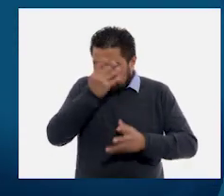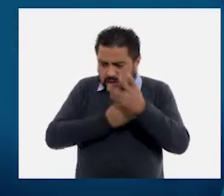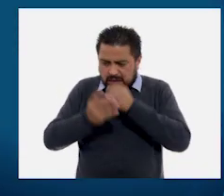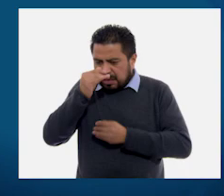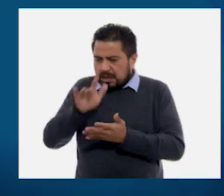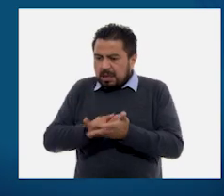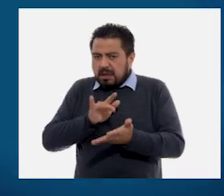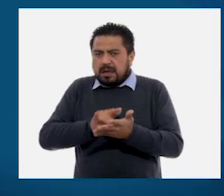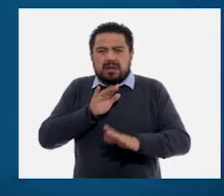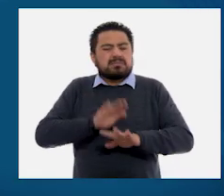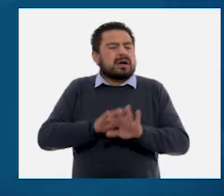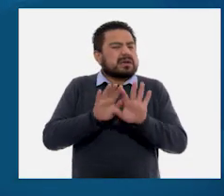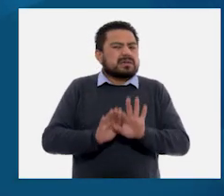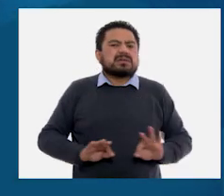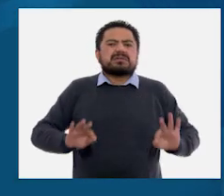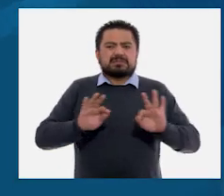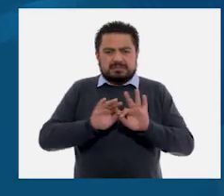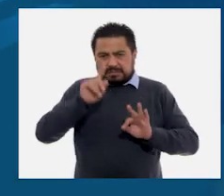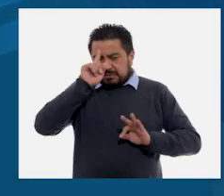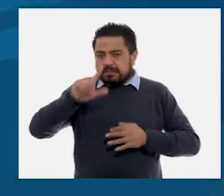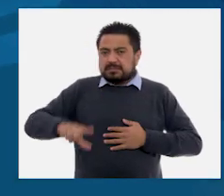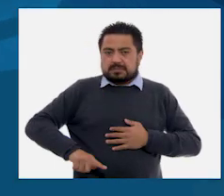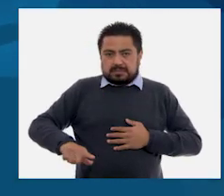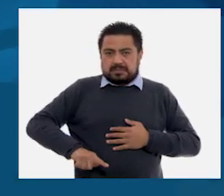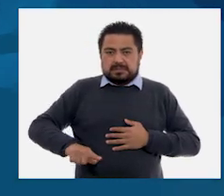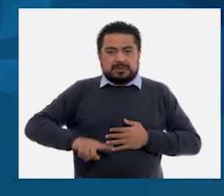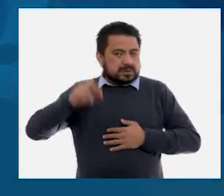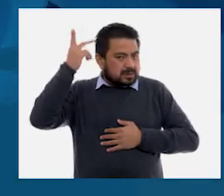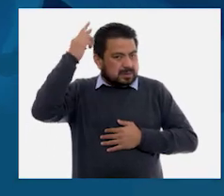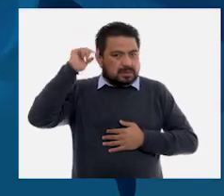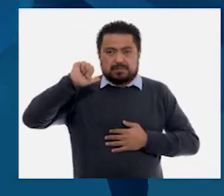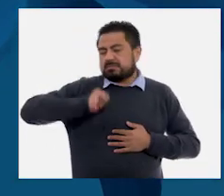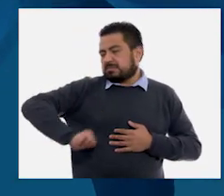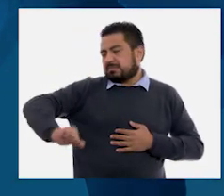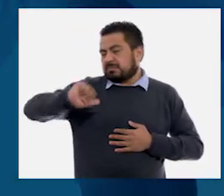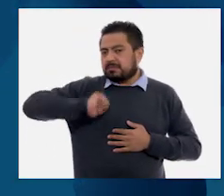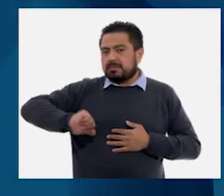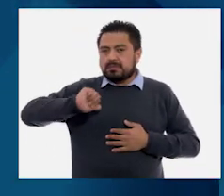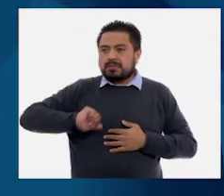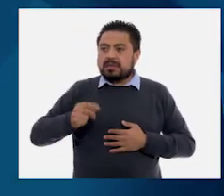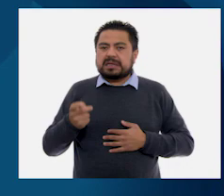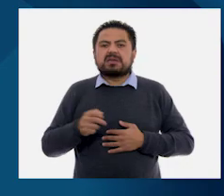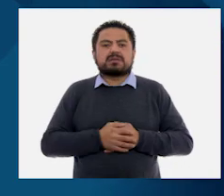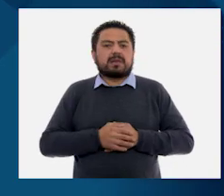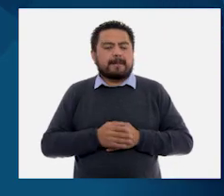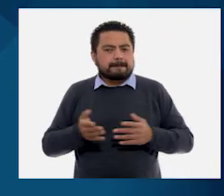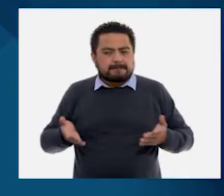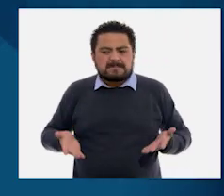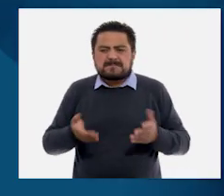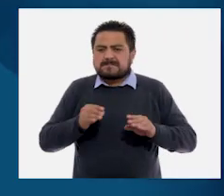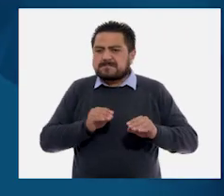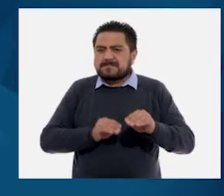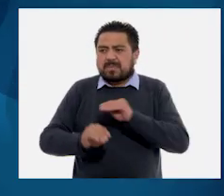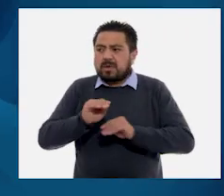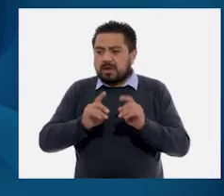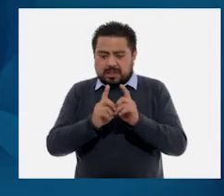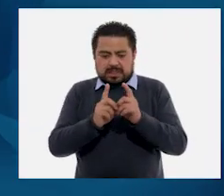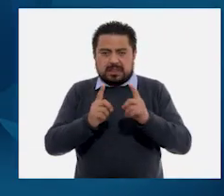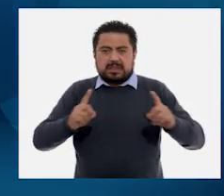lo más importante para el gobierno del Porfirio Díaz fue promover el